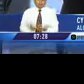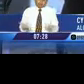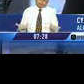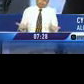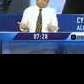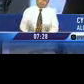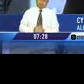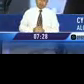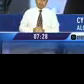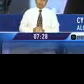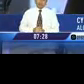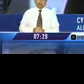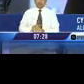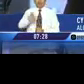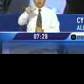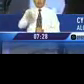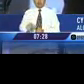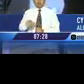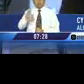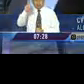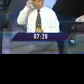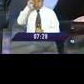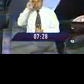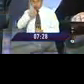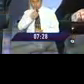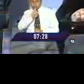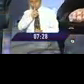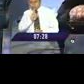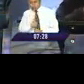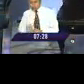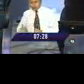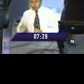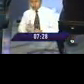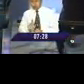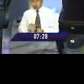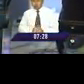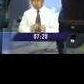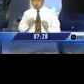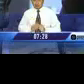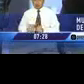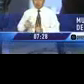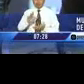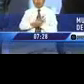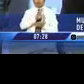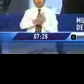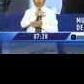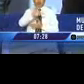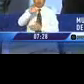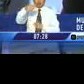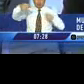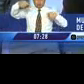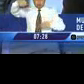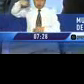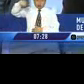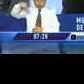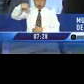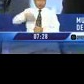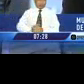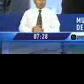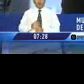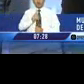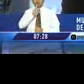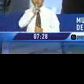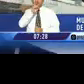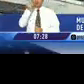se infiltran los pecadores y debajo de las puertas de los colegios a la hora de recreo, sobre todo, pasan los sobrecitos